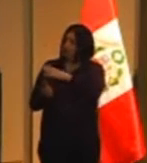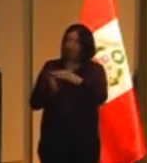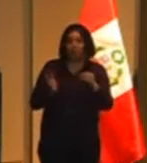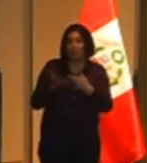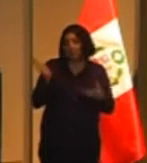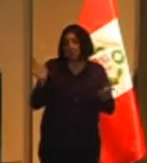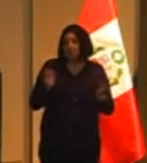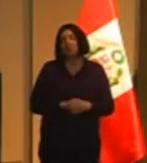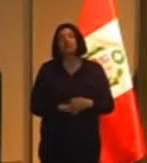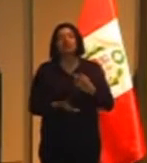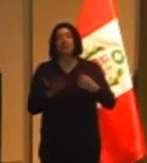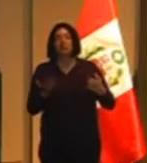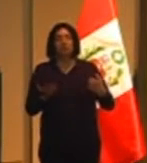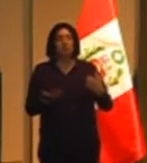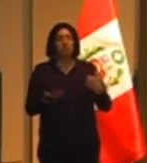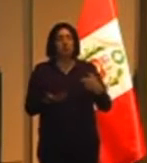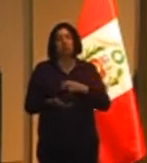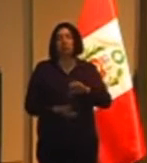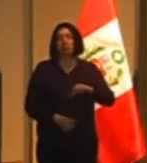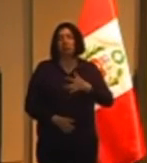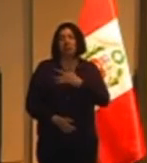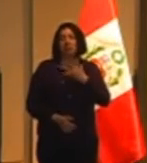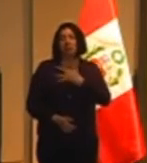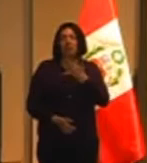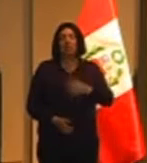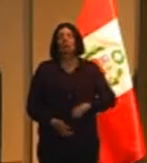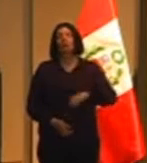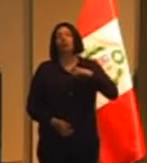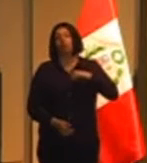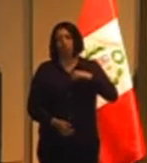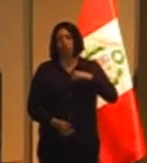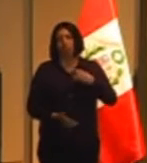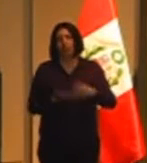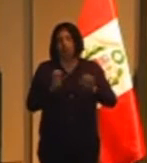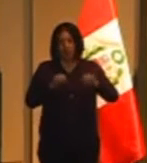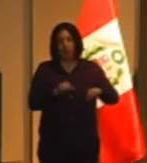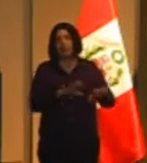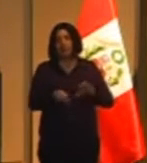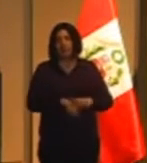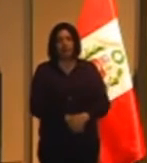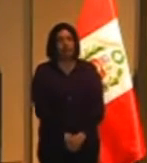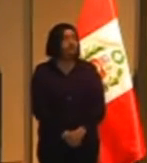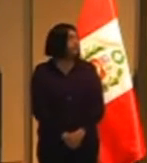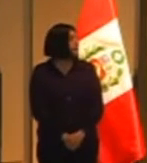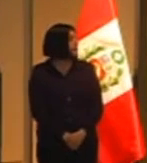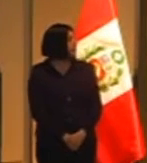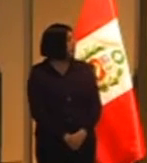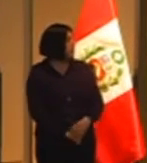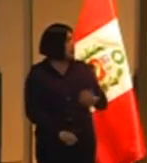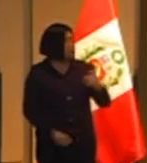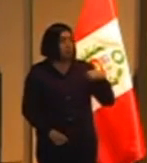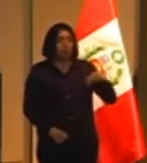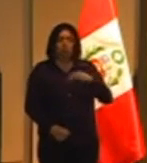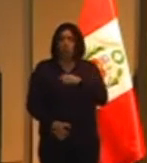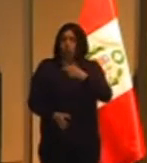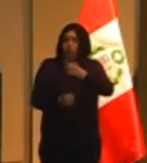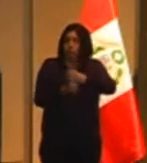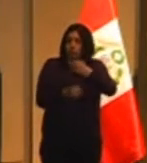hecho. Con lo cual, uno se siente muy orgulloso de lo que se viene haciendo. Hemos trabajado con